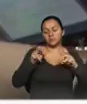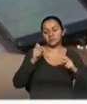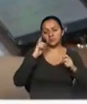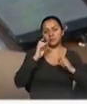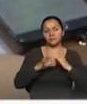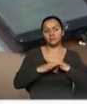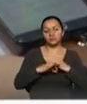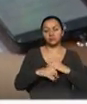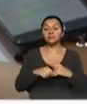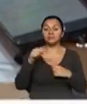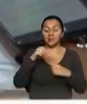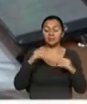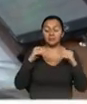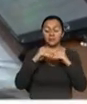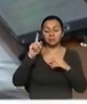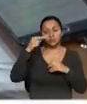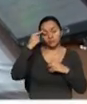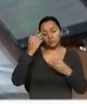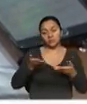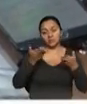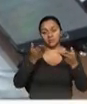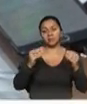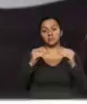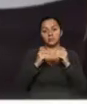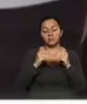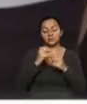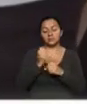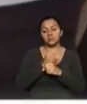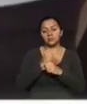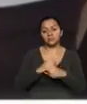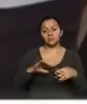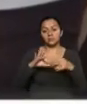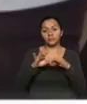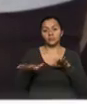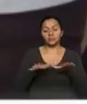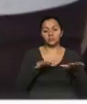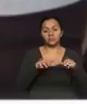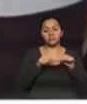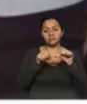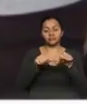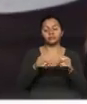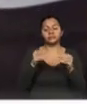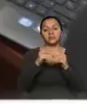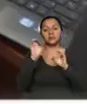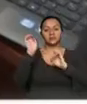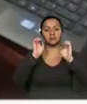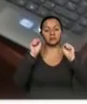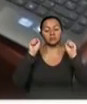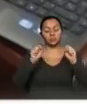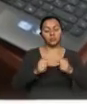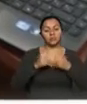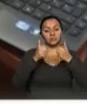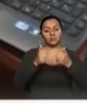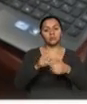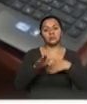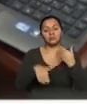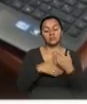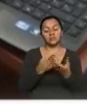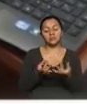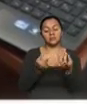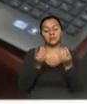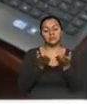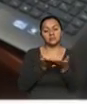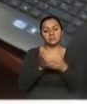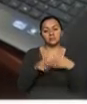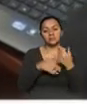funcionamiento. De esta manera, el gobierno nacional, a través de un trabajo coordinado, sigue desarrollando estrategias para brindar servicios de calidad a